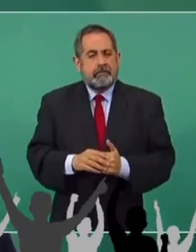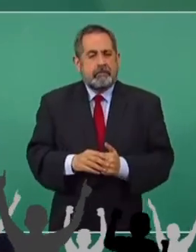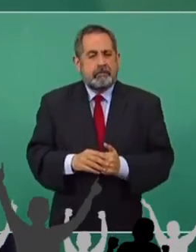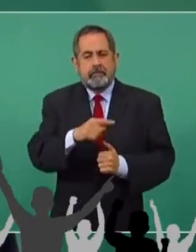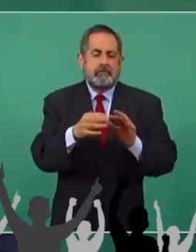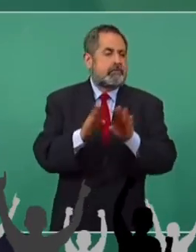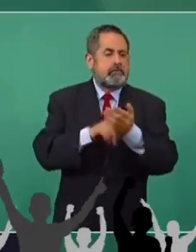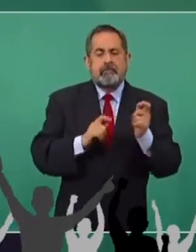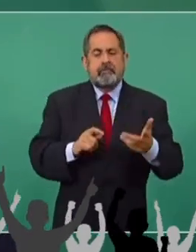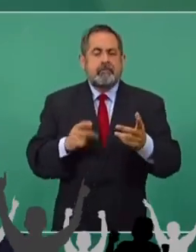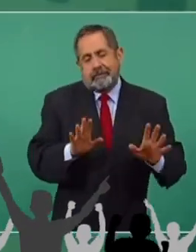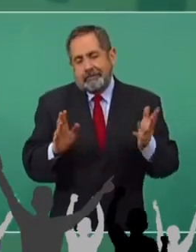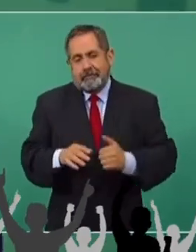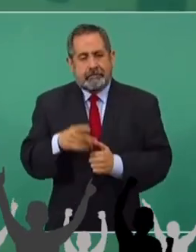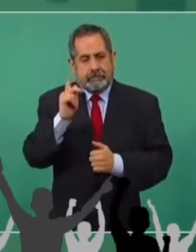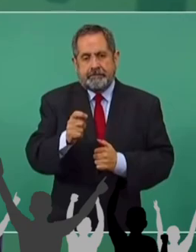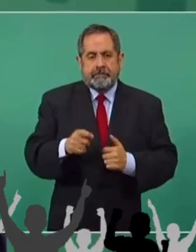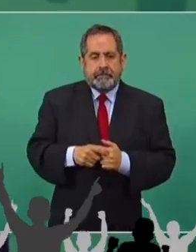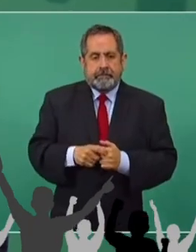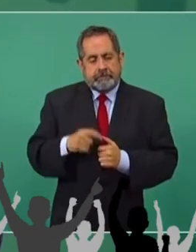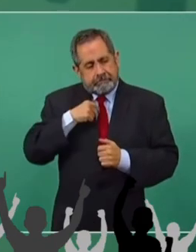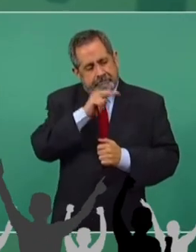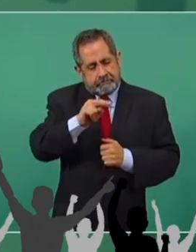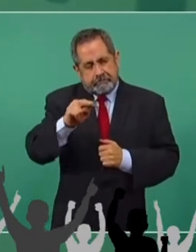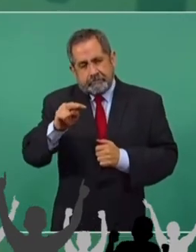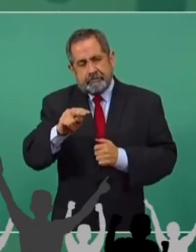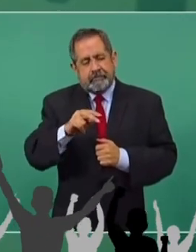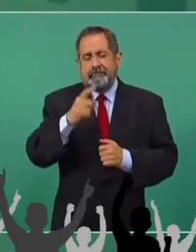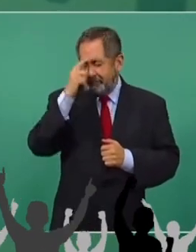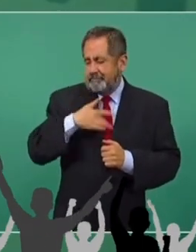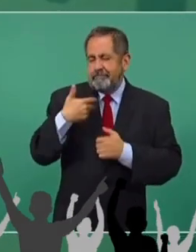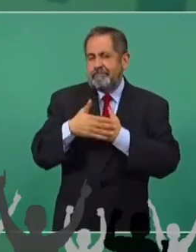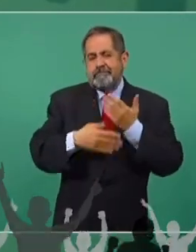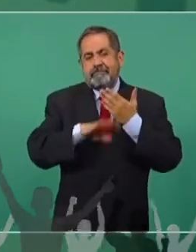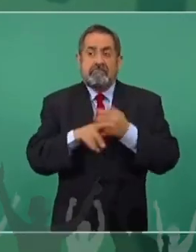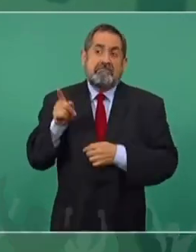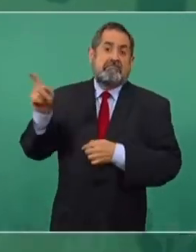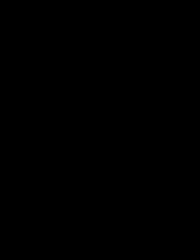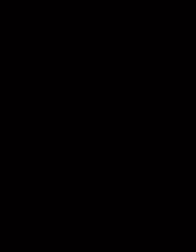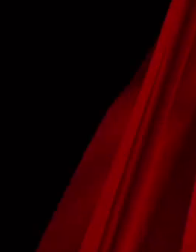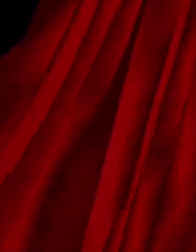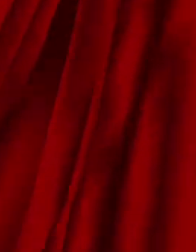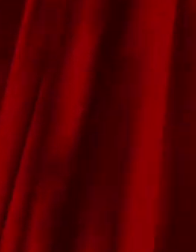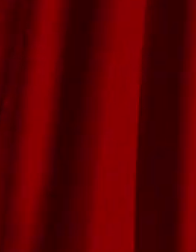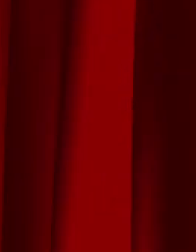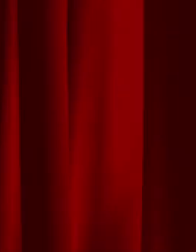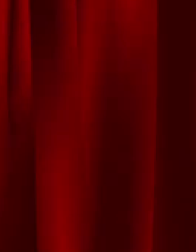un tinte politiquero. Pero ya los estoy viendo venir ya. Andrés Manuel Díaz Ordaz.